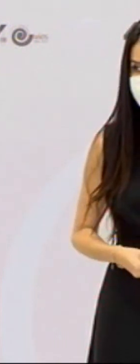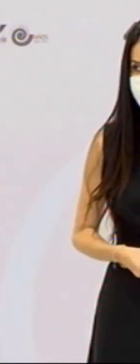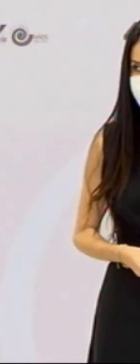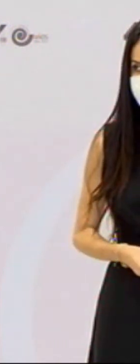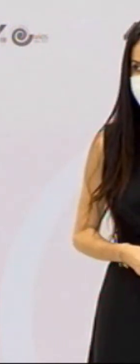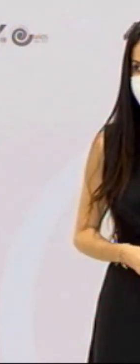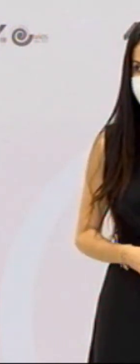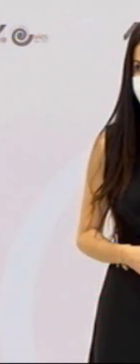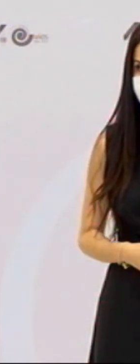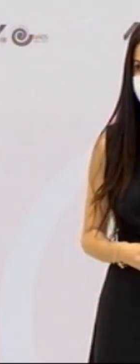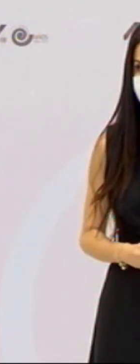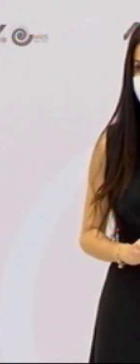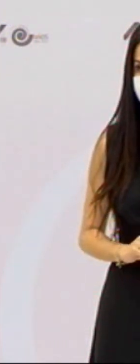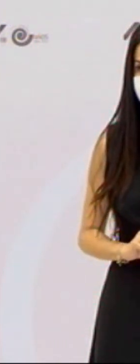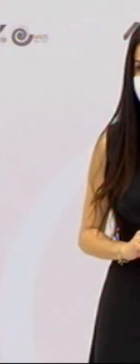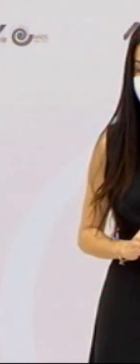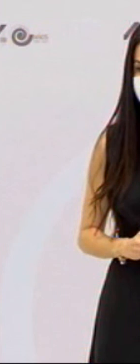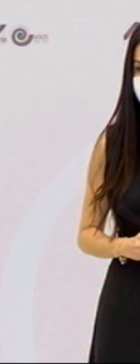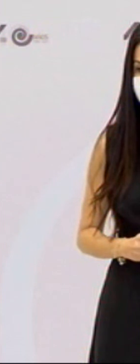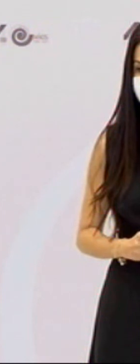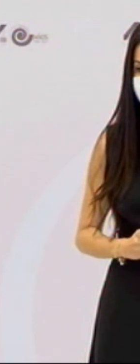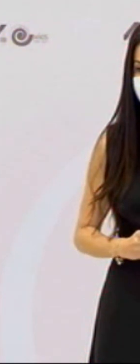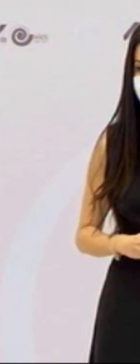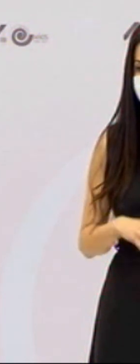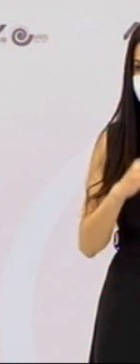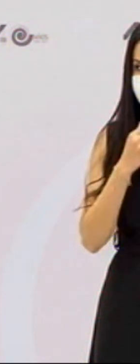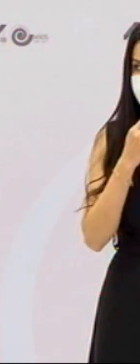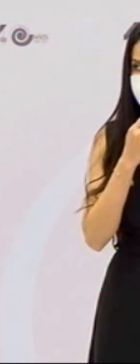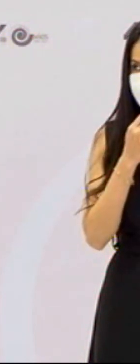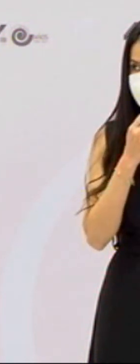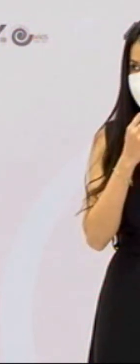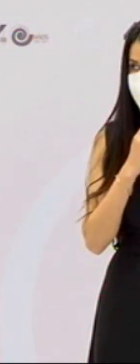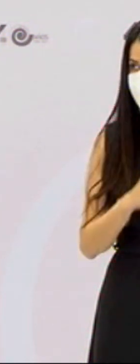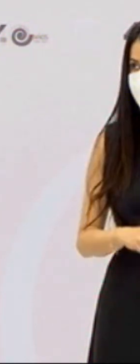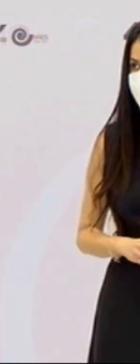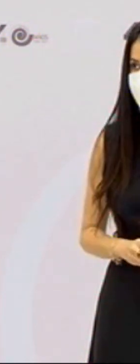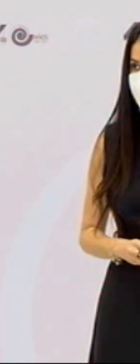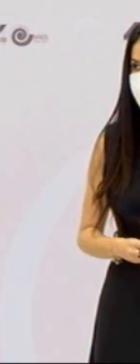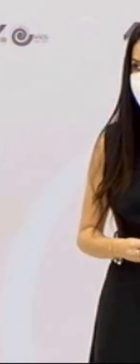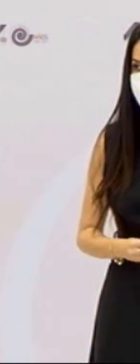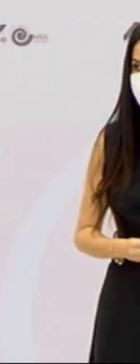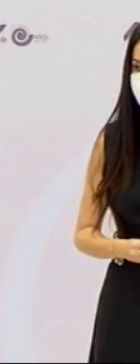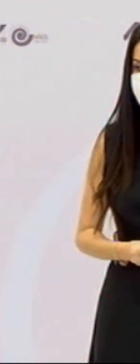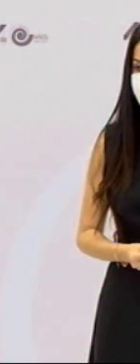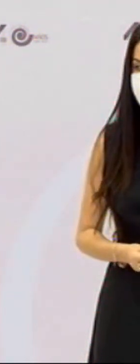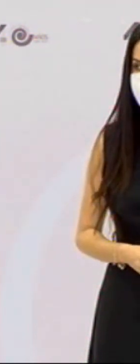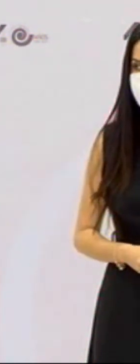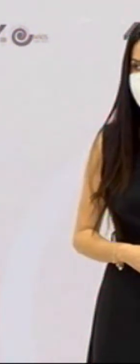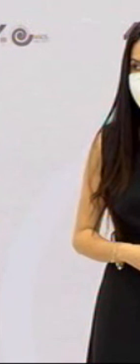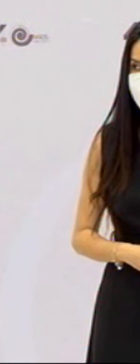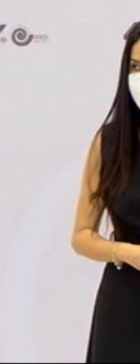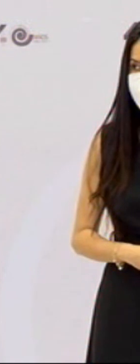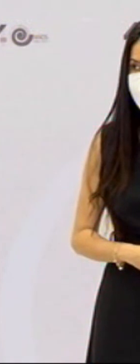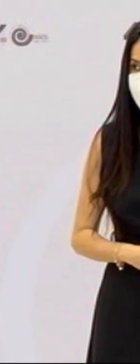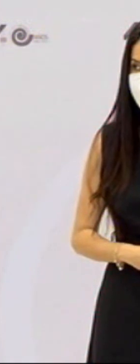hecho una descripción bastante detallada acerca de el acontecer durante este poco más de un